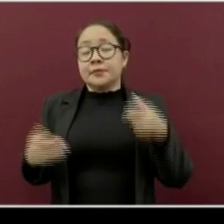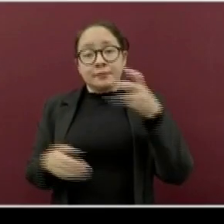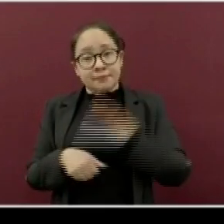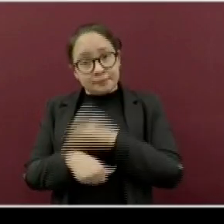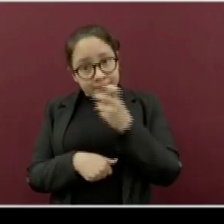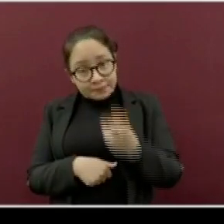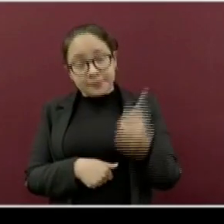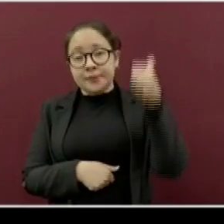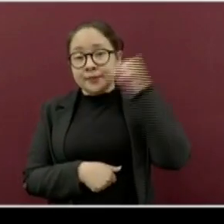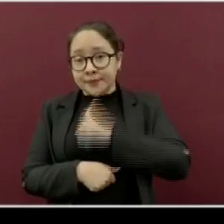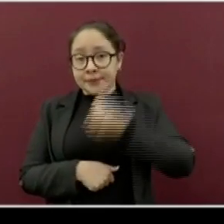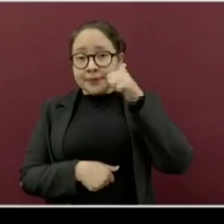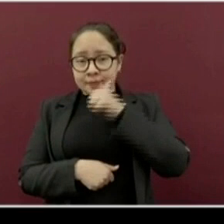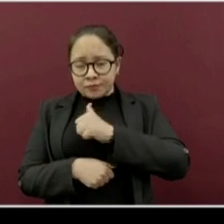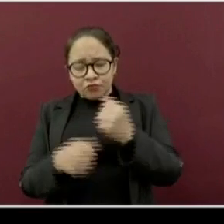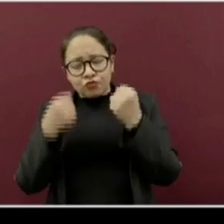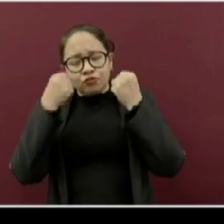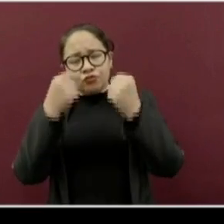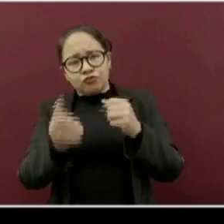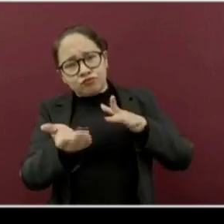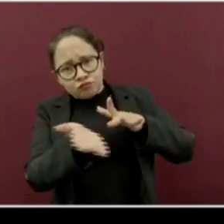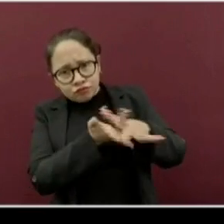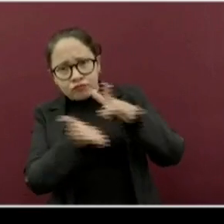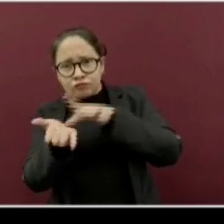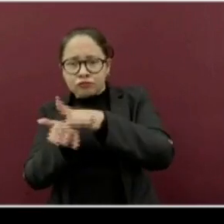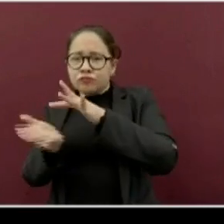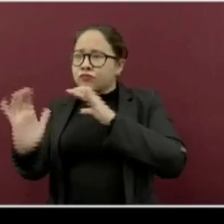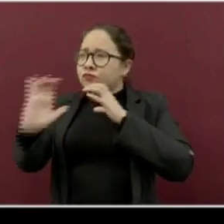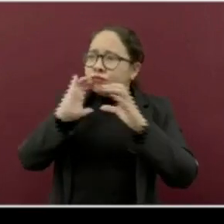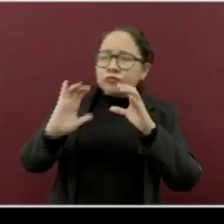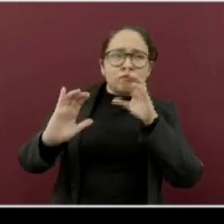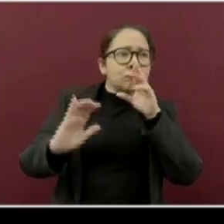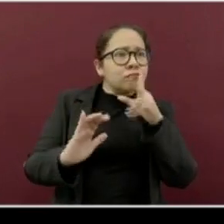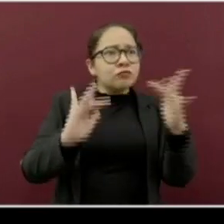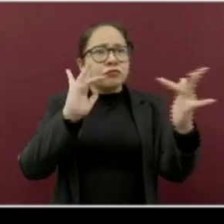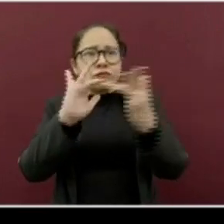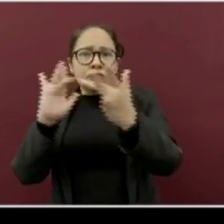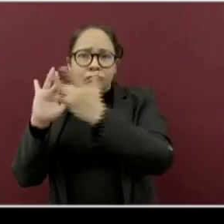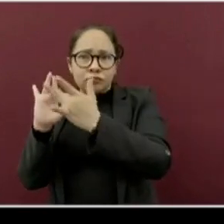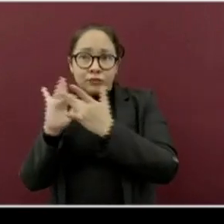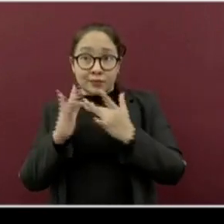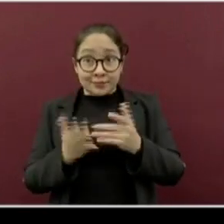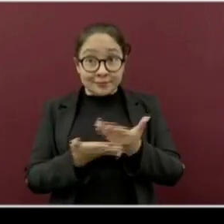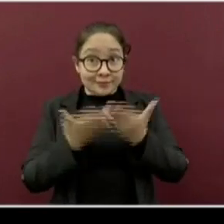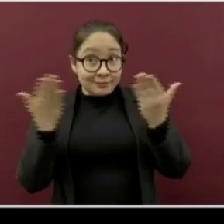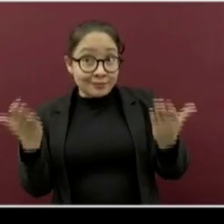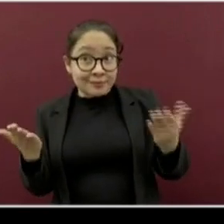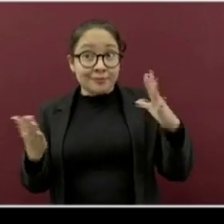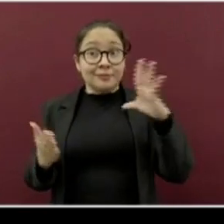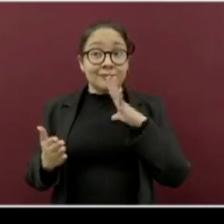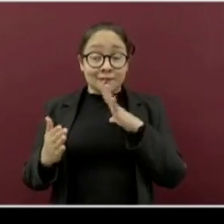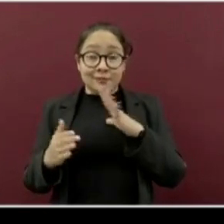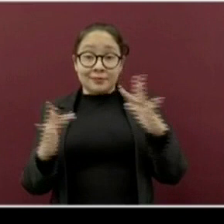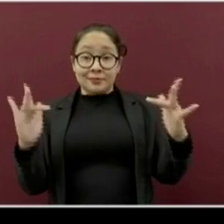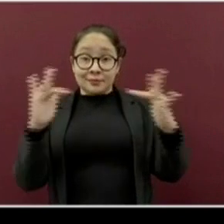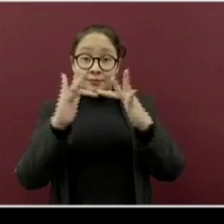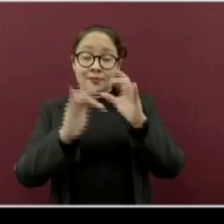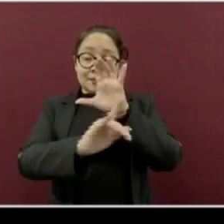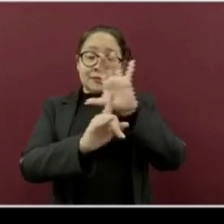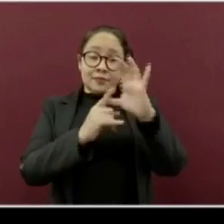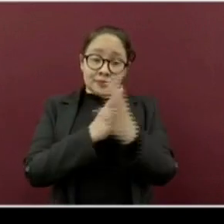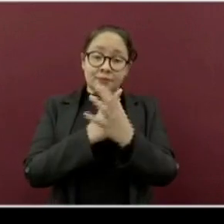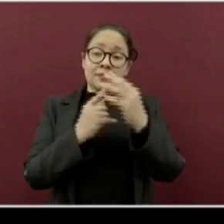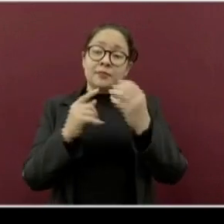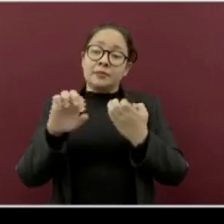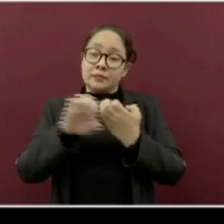que seguimos fortaleciendo los canales de comunicación. Hoy en día, en coordinación con la Comisión